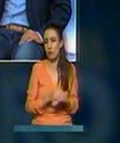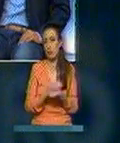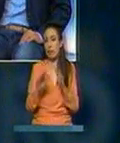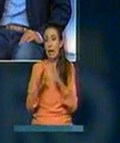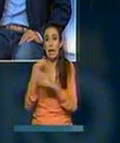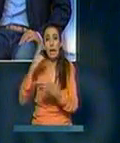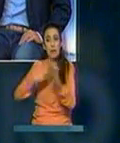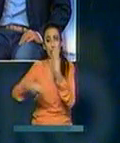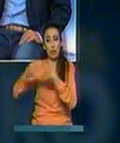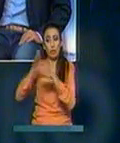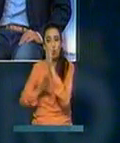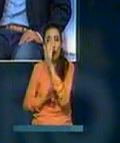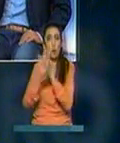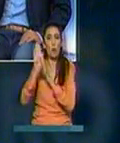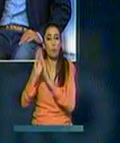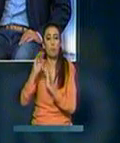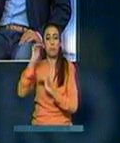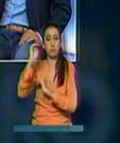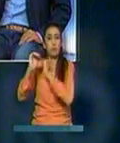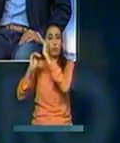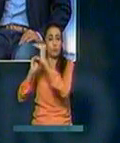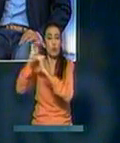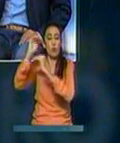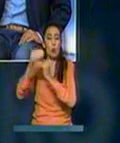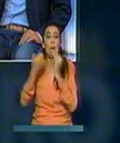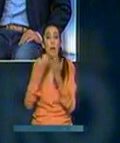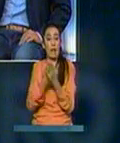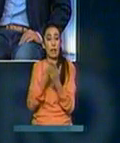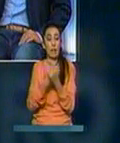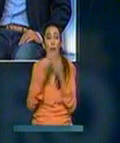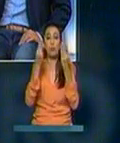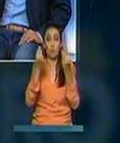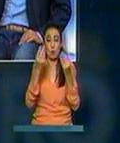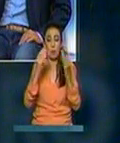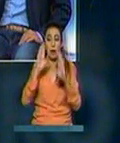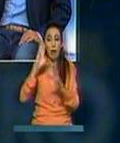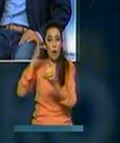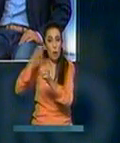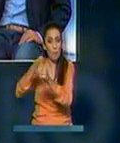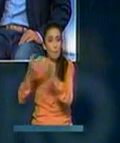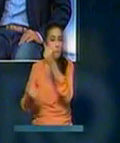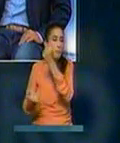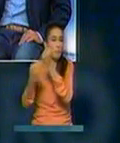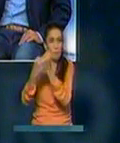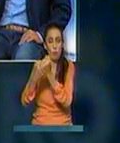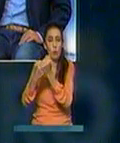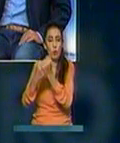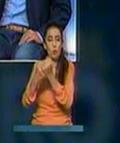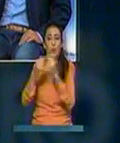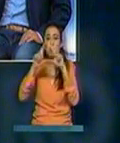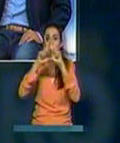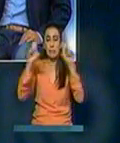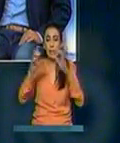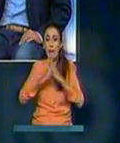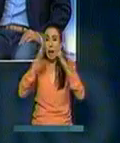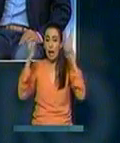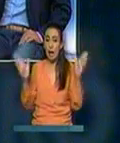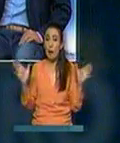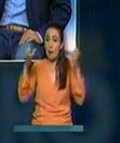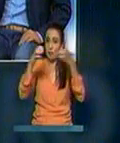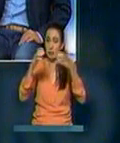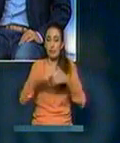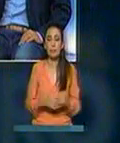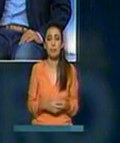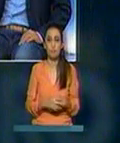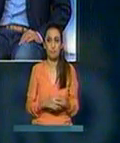de emprendedores y la ley de fomento económico va a apoyar de manera directa a las pequeñas y a las medianas